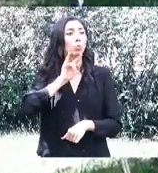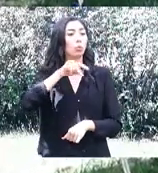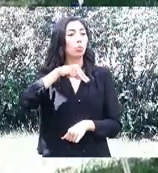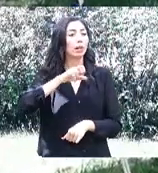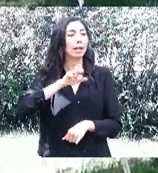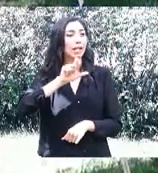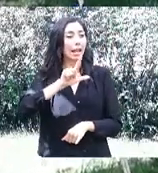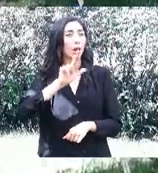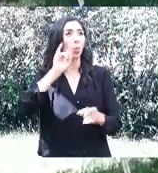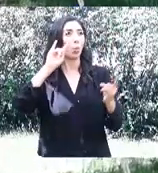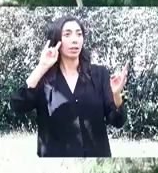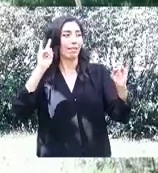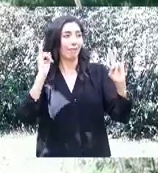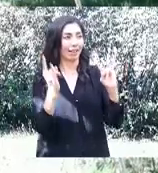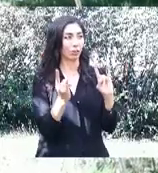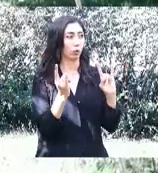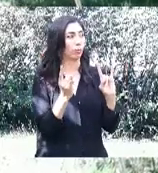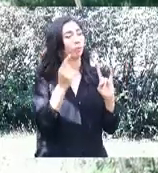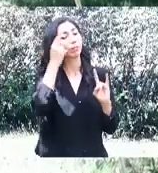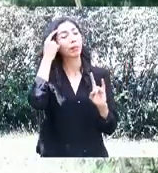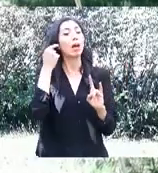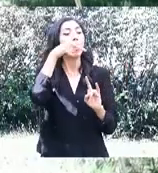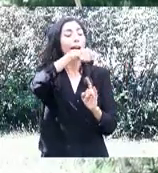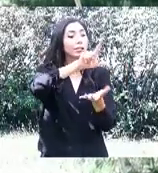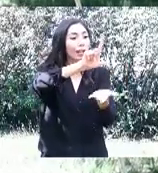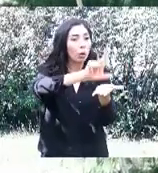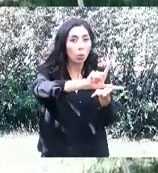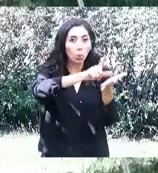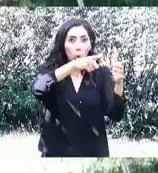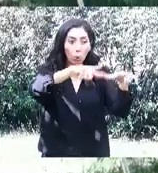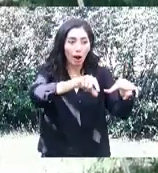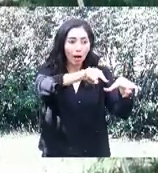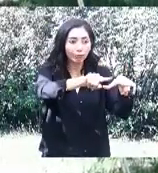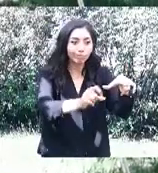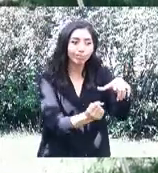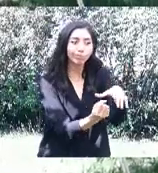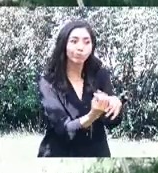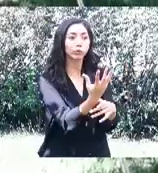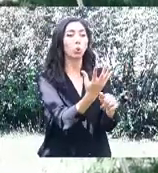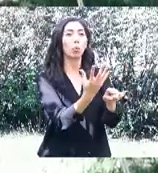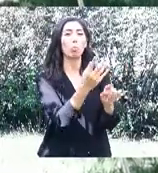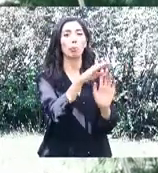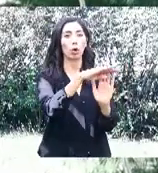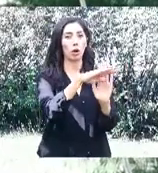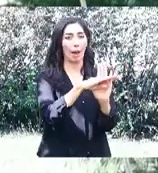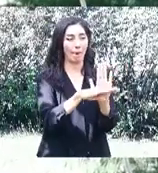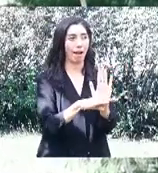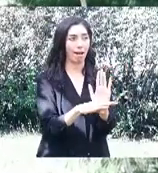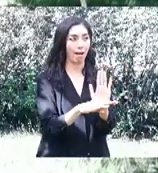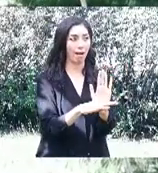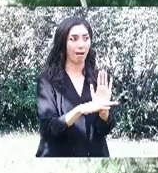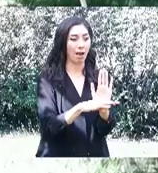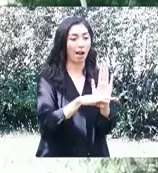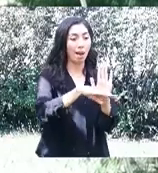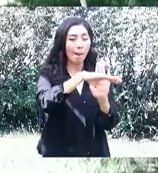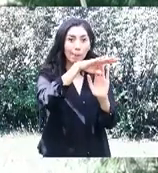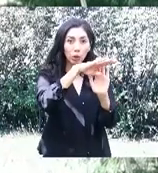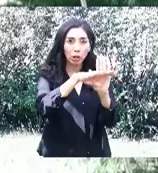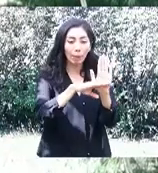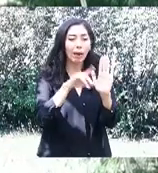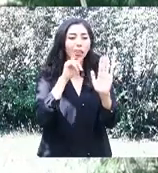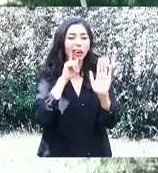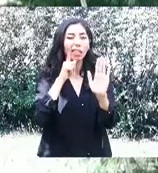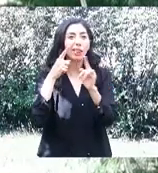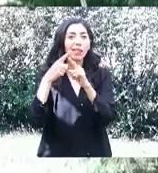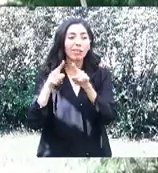lugar Y desde ese lugar que nace un programa que que articula los contenidos